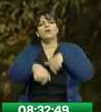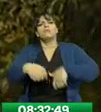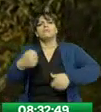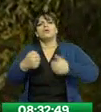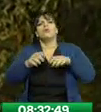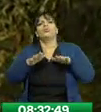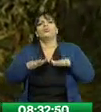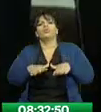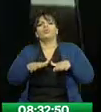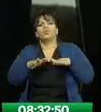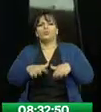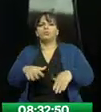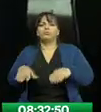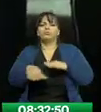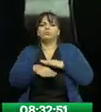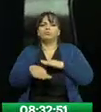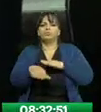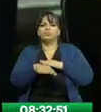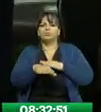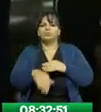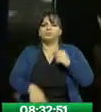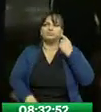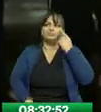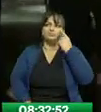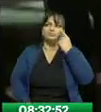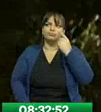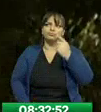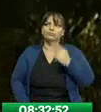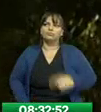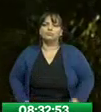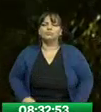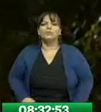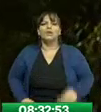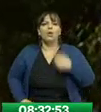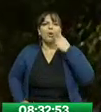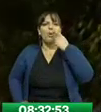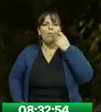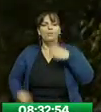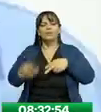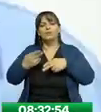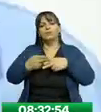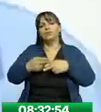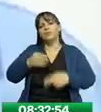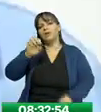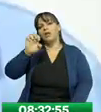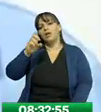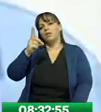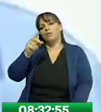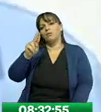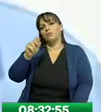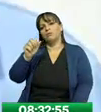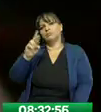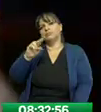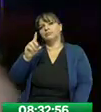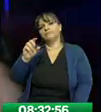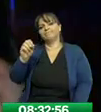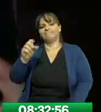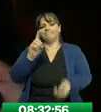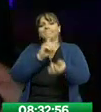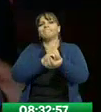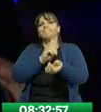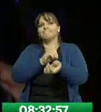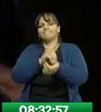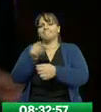entre un camión y un automóvil, perdió la vida Eduardo M., reconocido médico y ex concejal del cantón La Concordia. Según